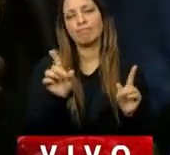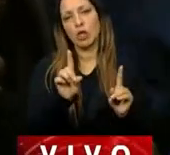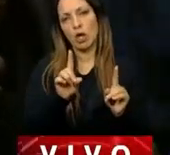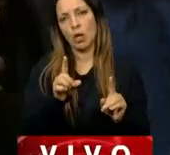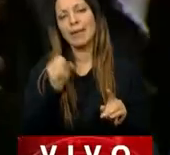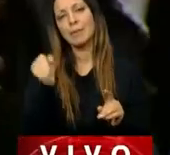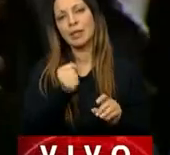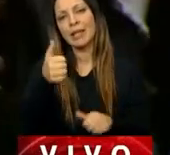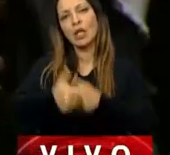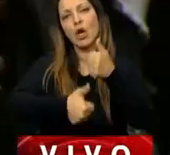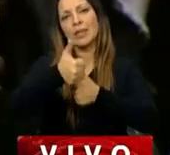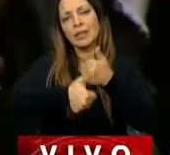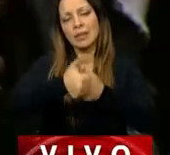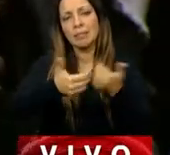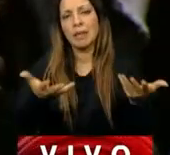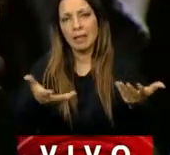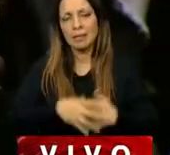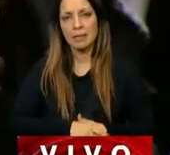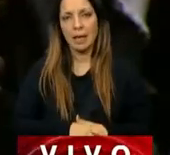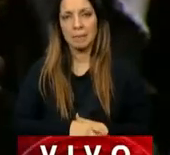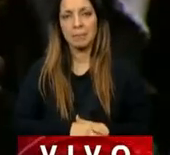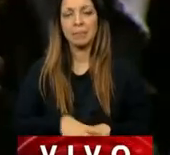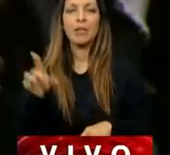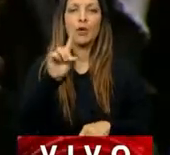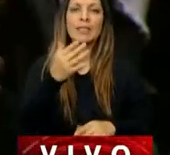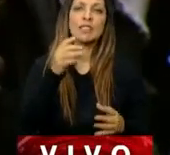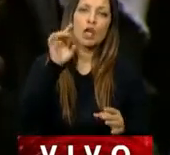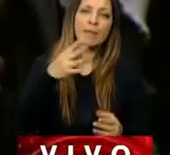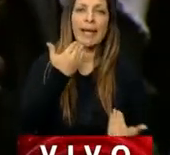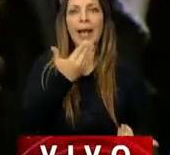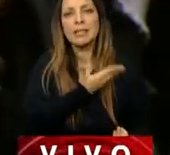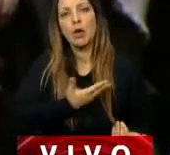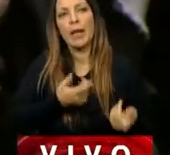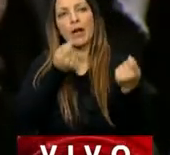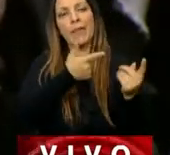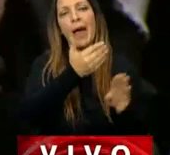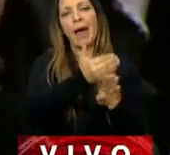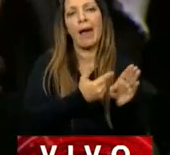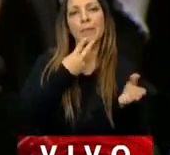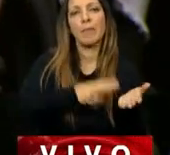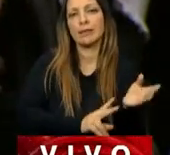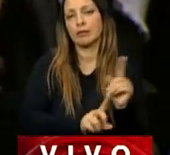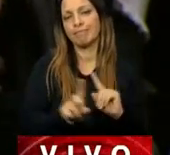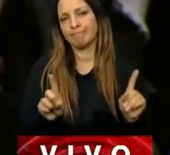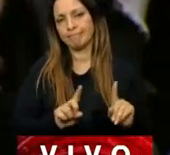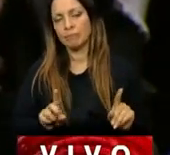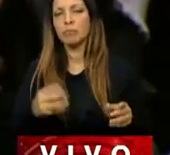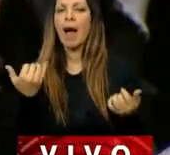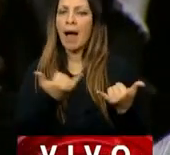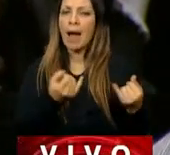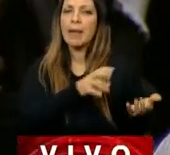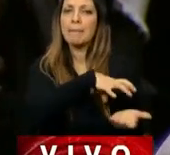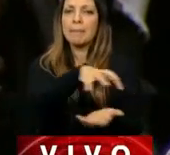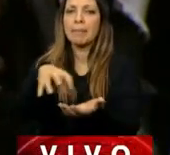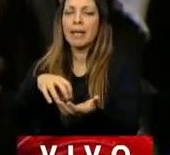La competitividad es sistémica y no es a partir solo de incentivos fiscales. Hay una gran cantidad de empresas que